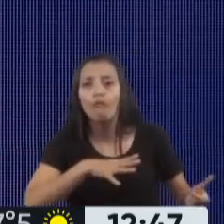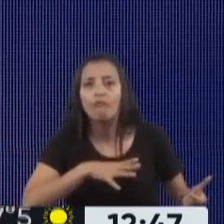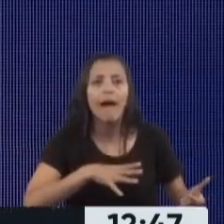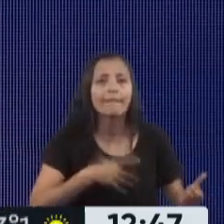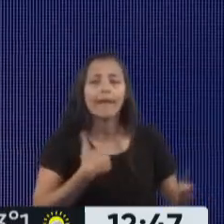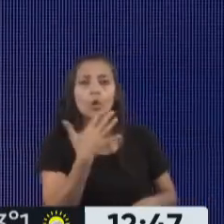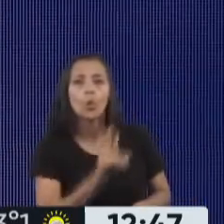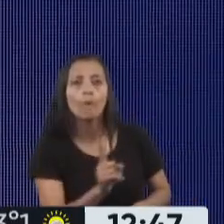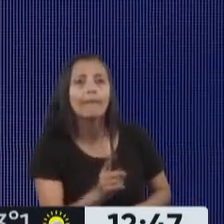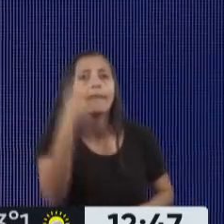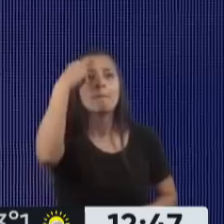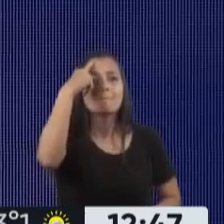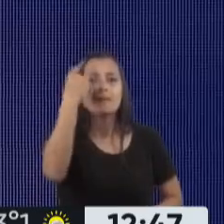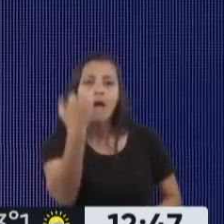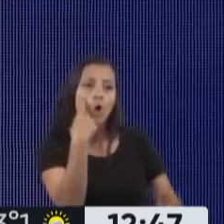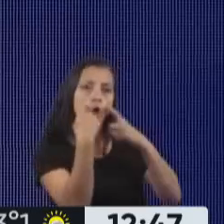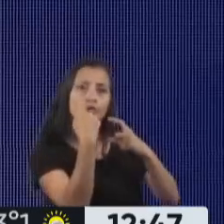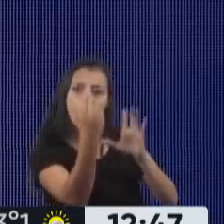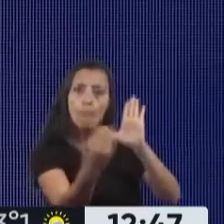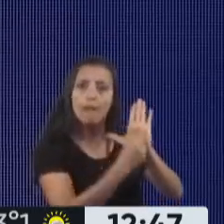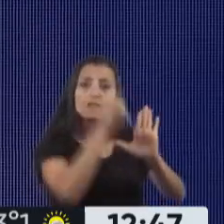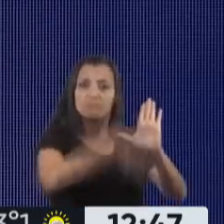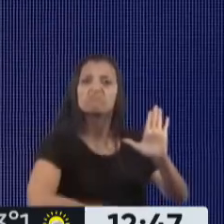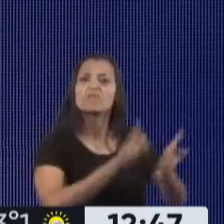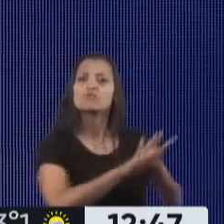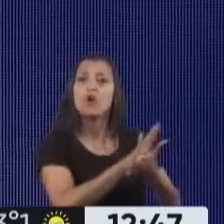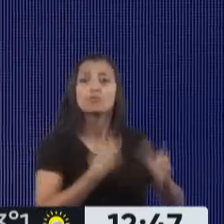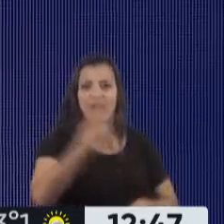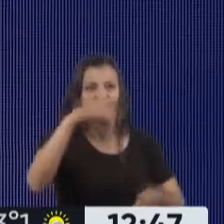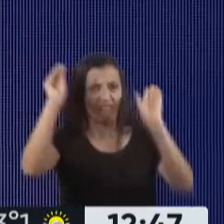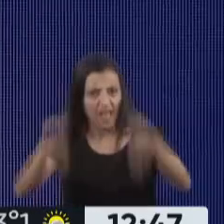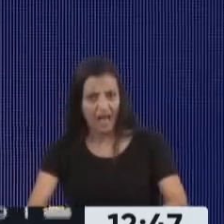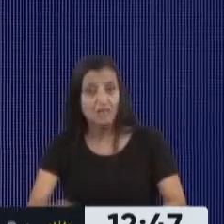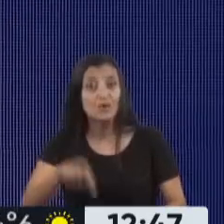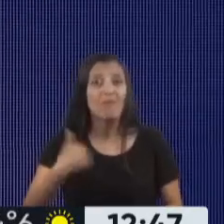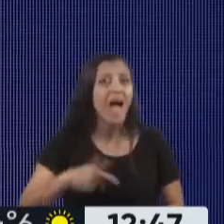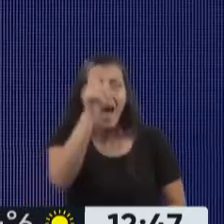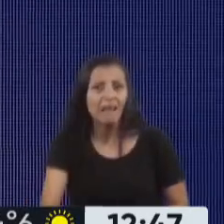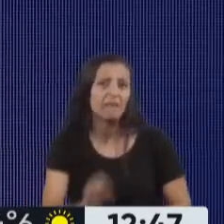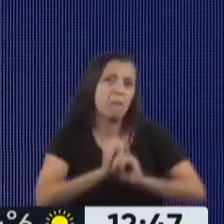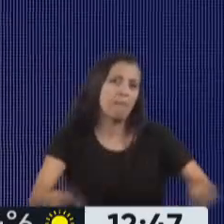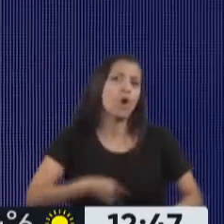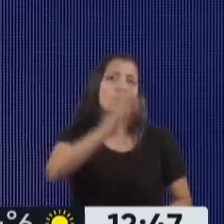de precios, cuando eso no funcionó nunca en la historia de la humanidad. Y si hay un lugar donde no funcionó nunca fue en Argentina también.